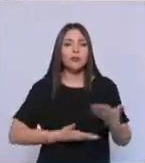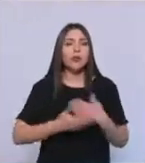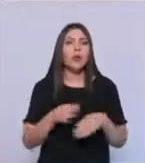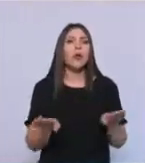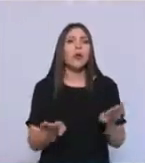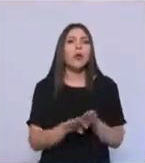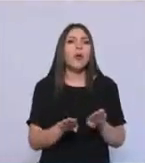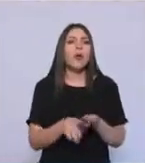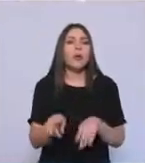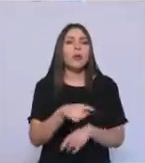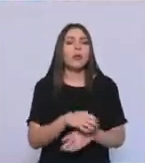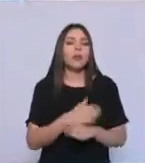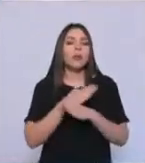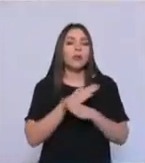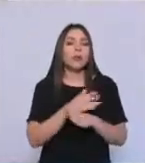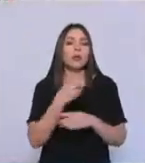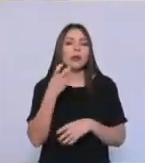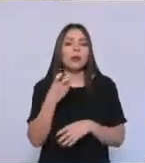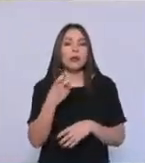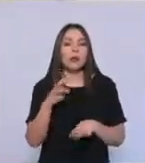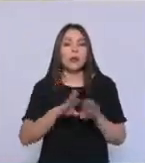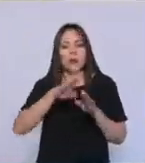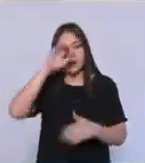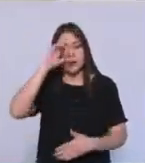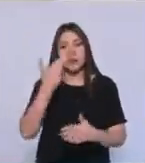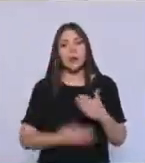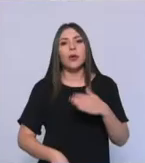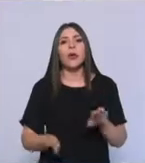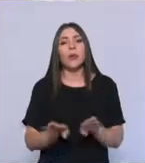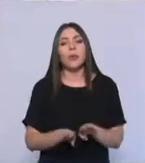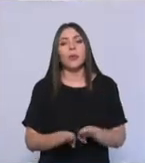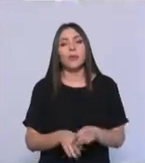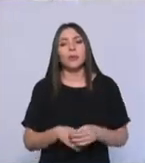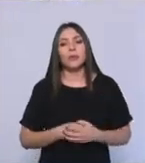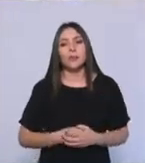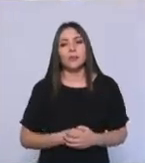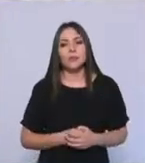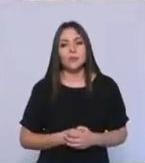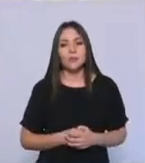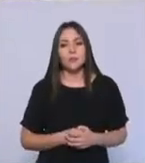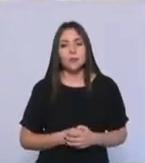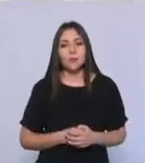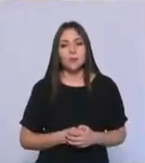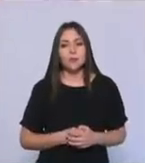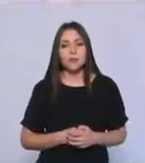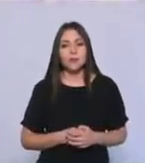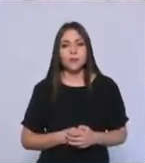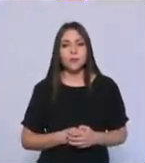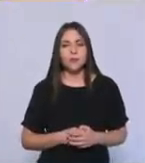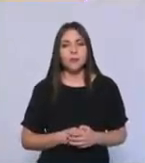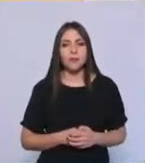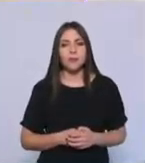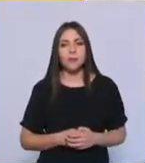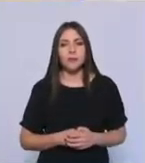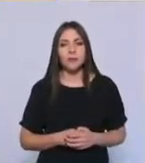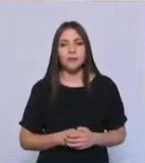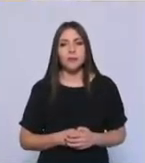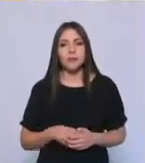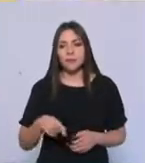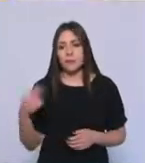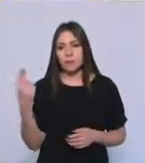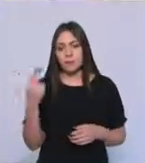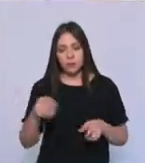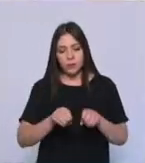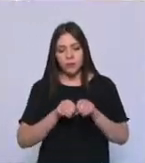la prevención de este tipo de faltas? Esto es parte de darlo a conocer, y estamos a punto de sacar una campaña